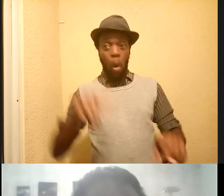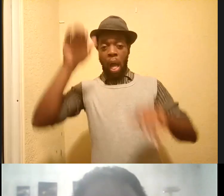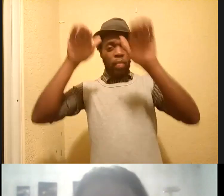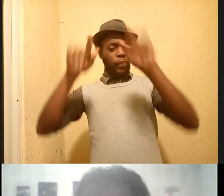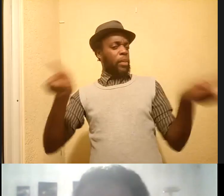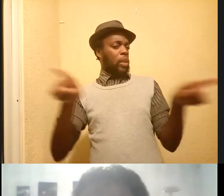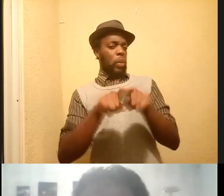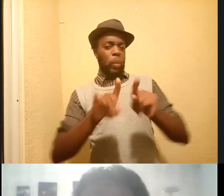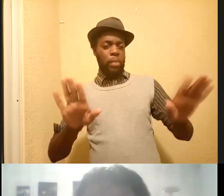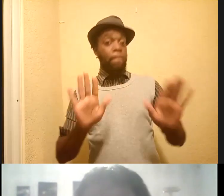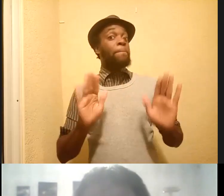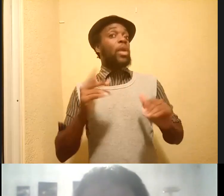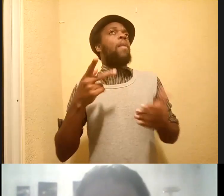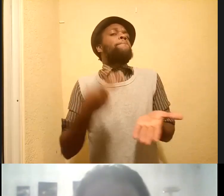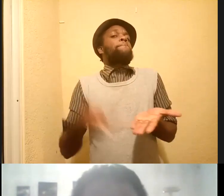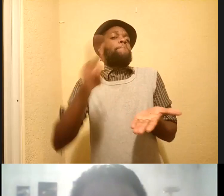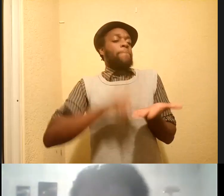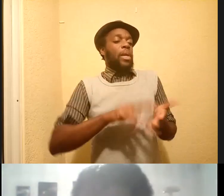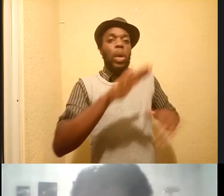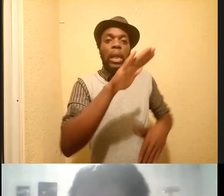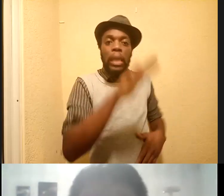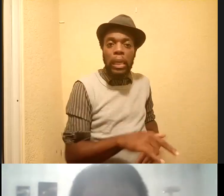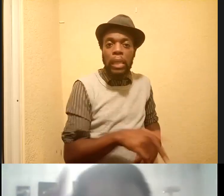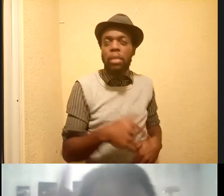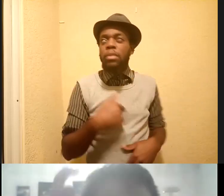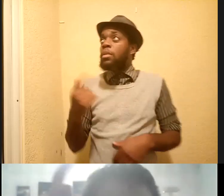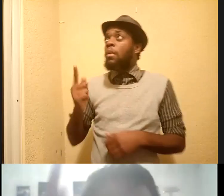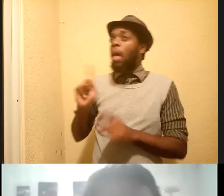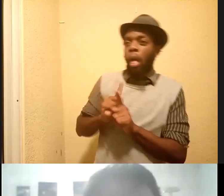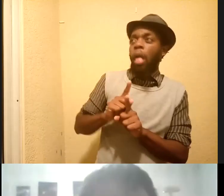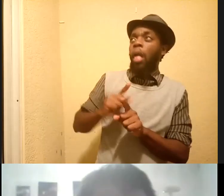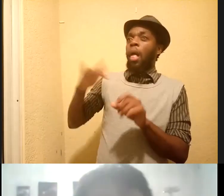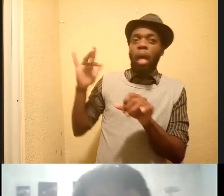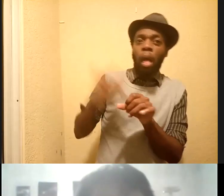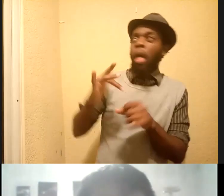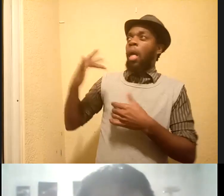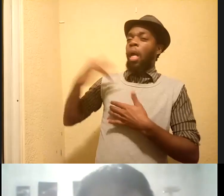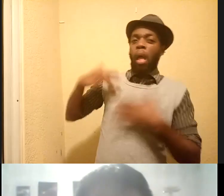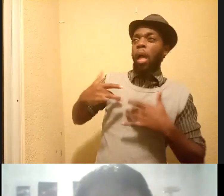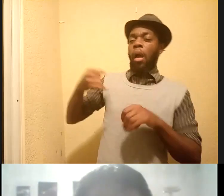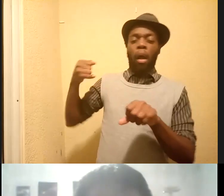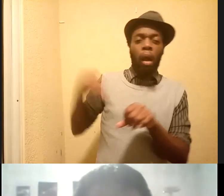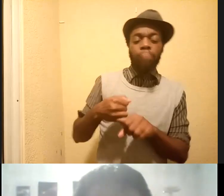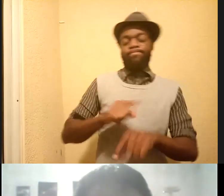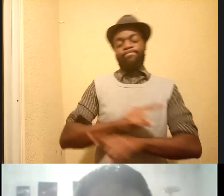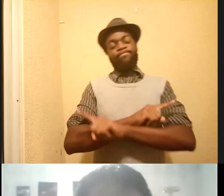de aceptar una condición de acoso, abuso o violación sexual. ¿Sí?